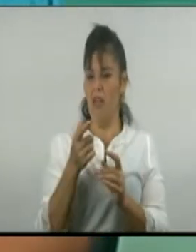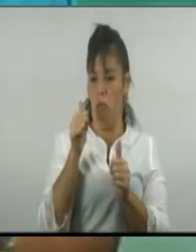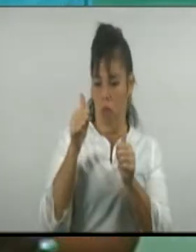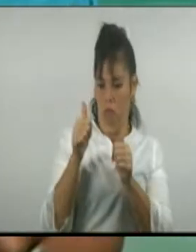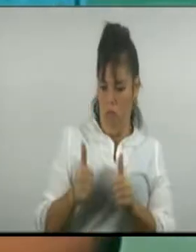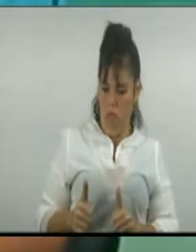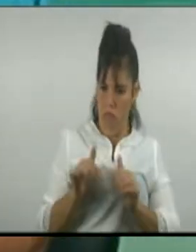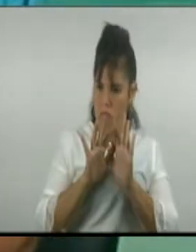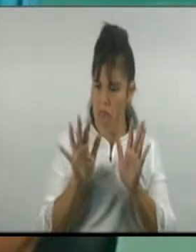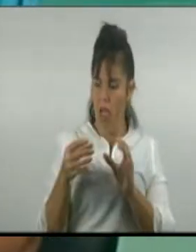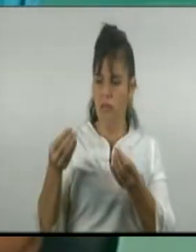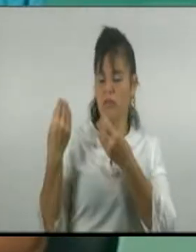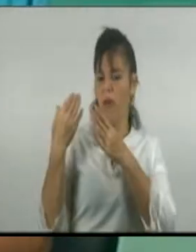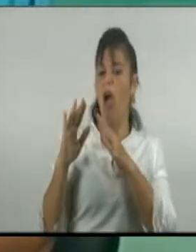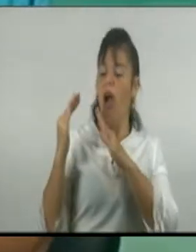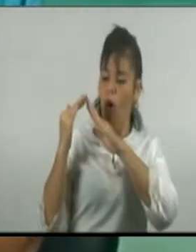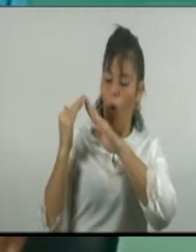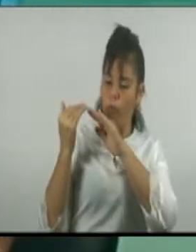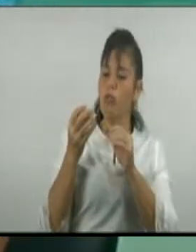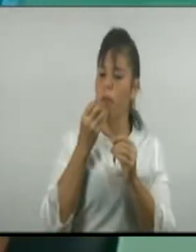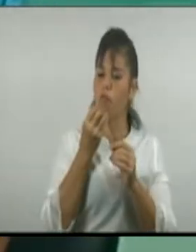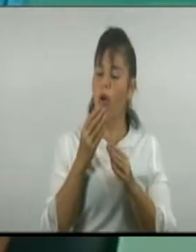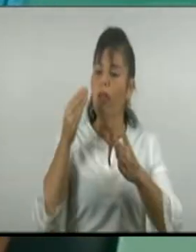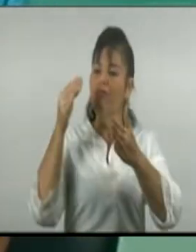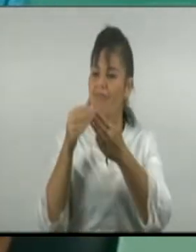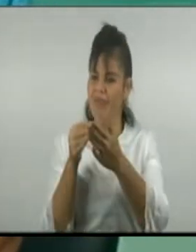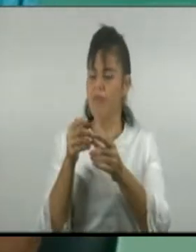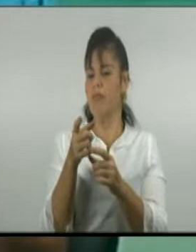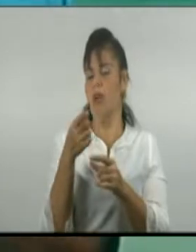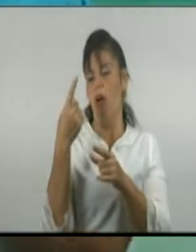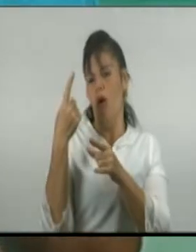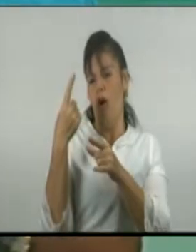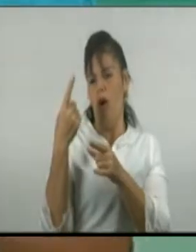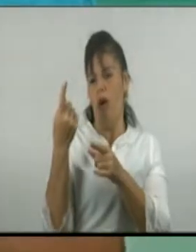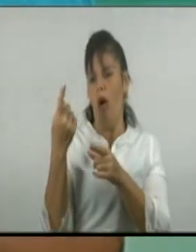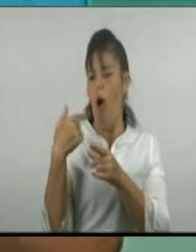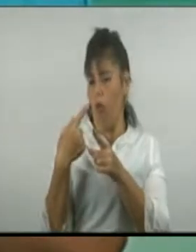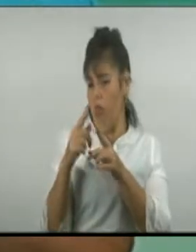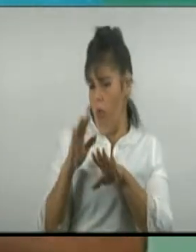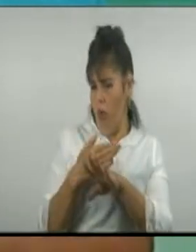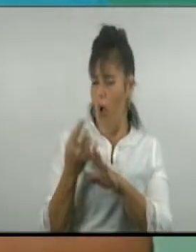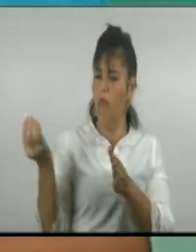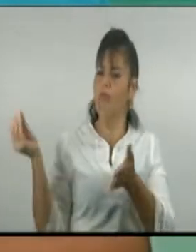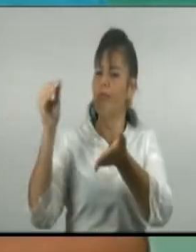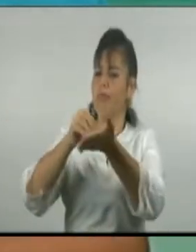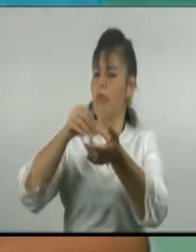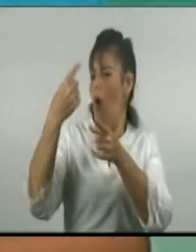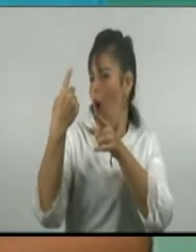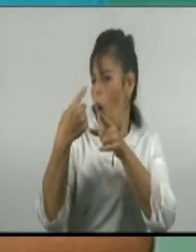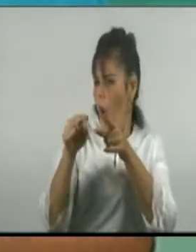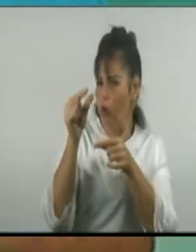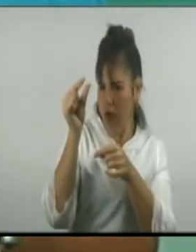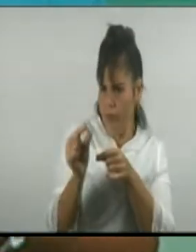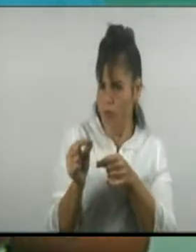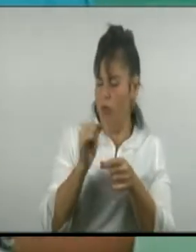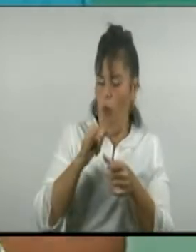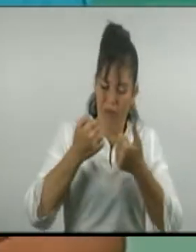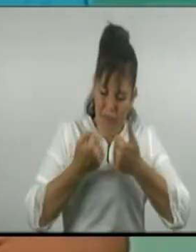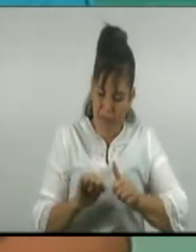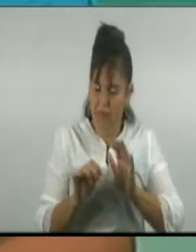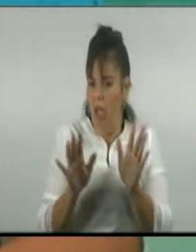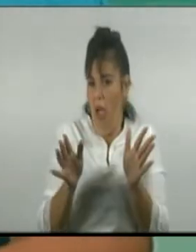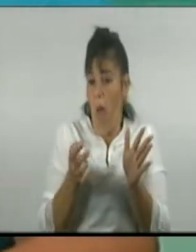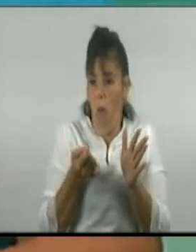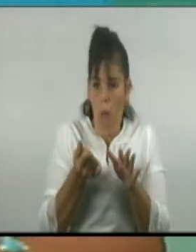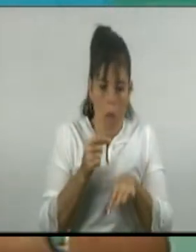comunidad o en la propia comunidad se puede incorporar otras digamos ahora mismo alguien está escuchando el programa está recién